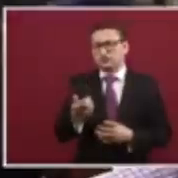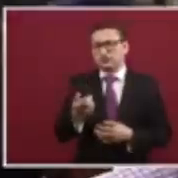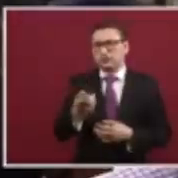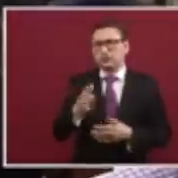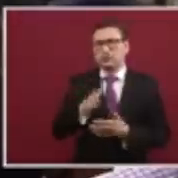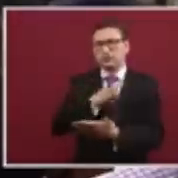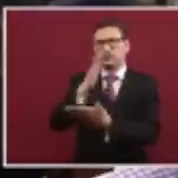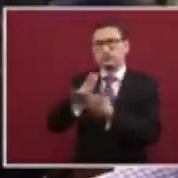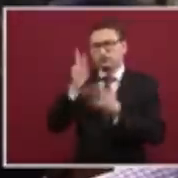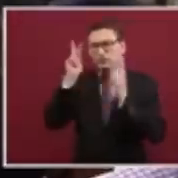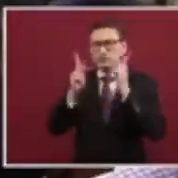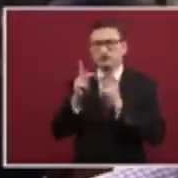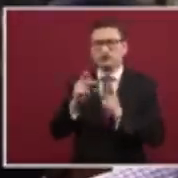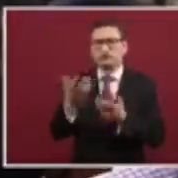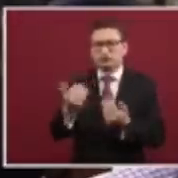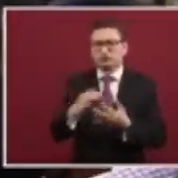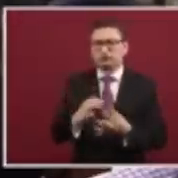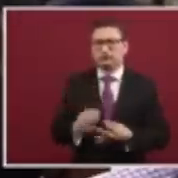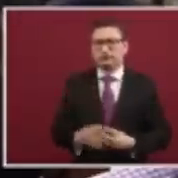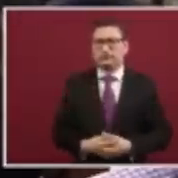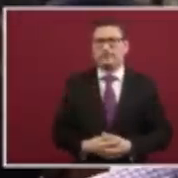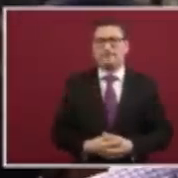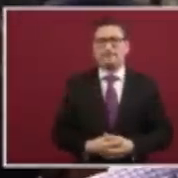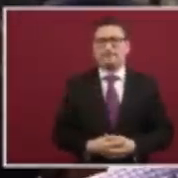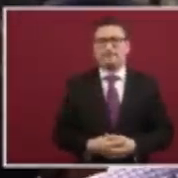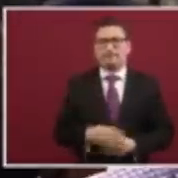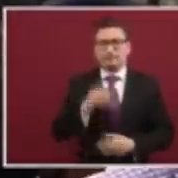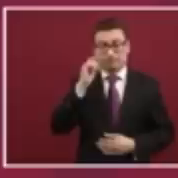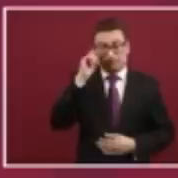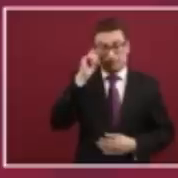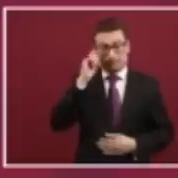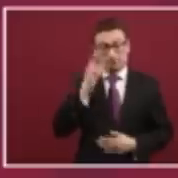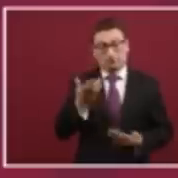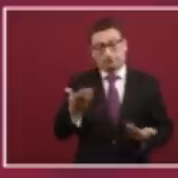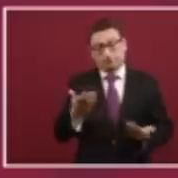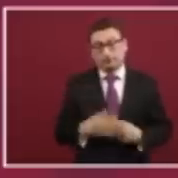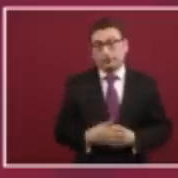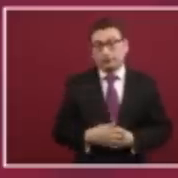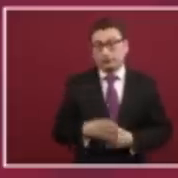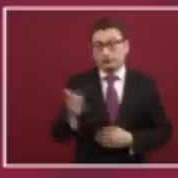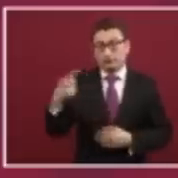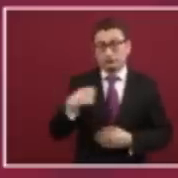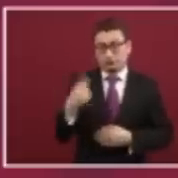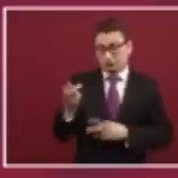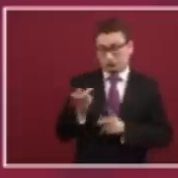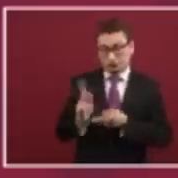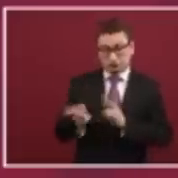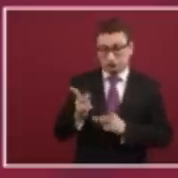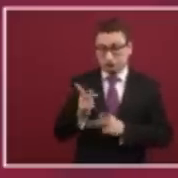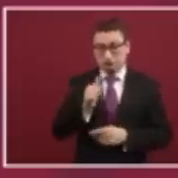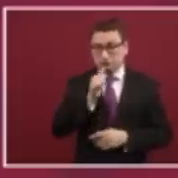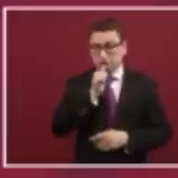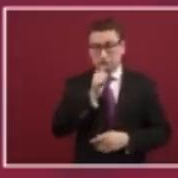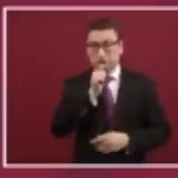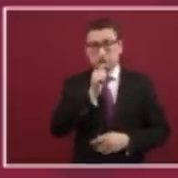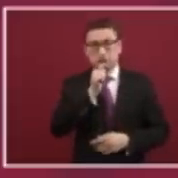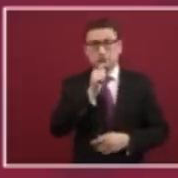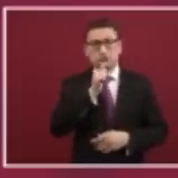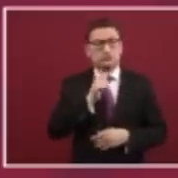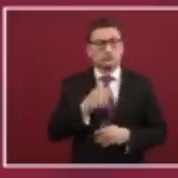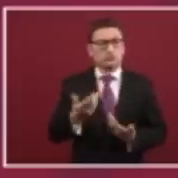la visita que realizó? Gracias. Bueno, no he podido hablar con Marcelo